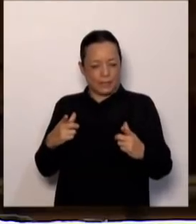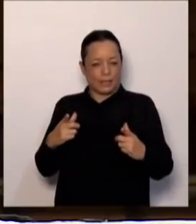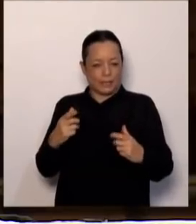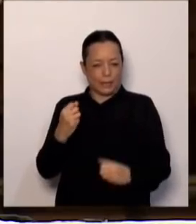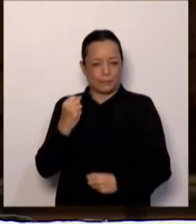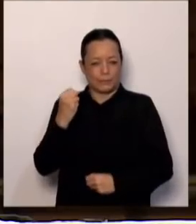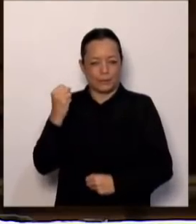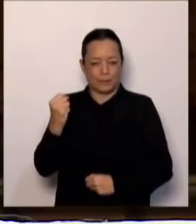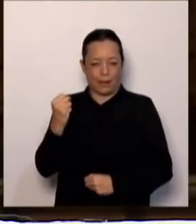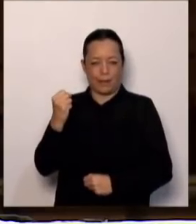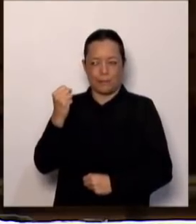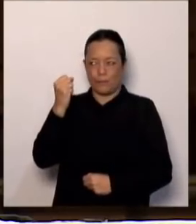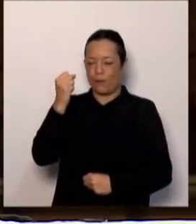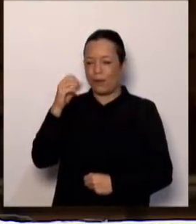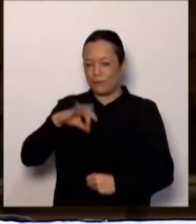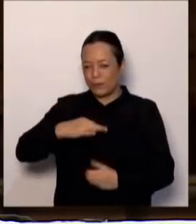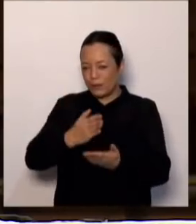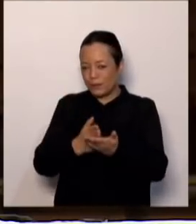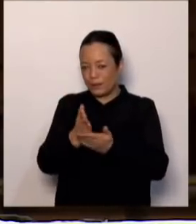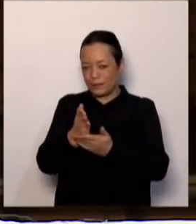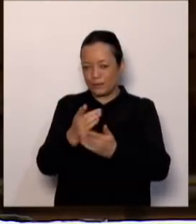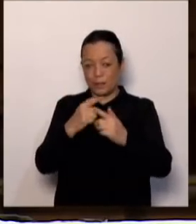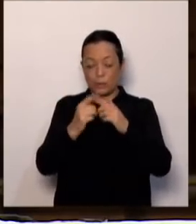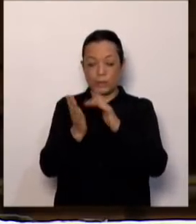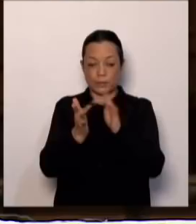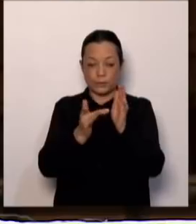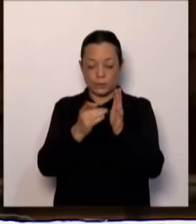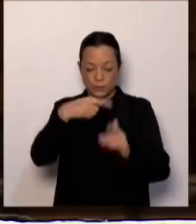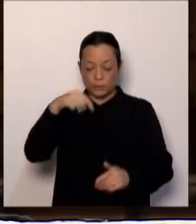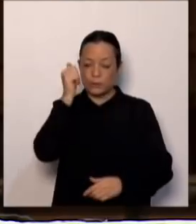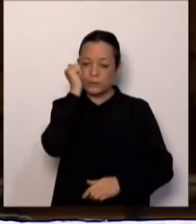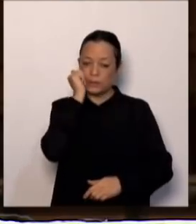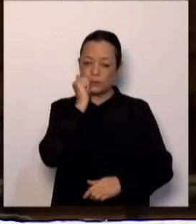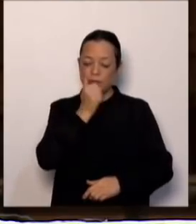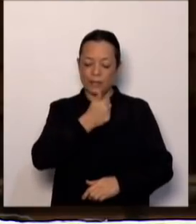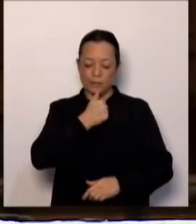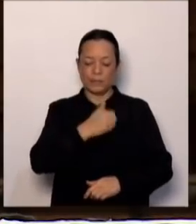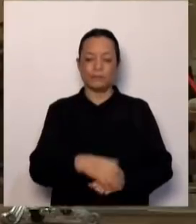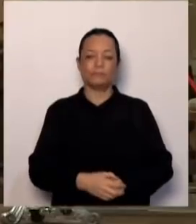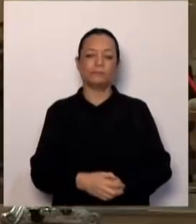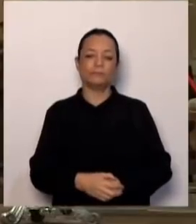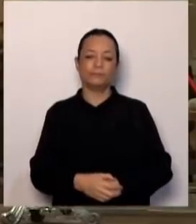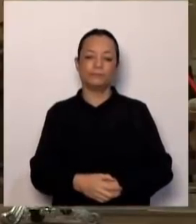alcanzar los bienes eternos. Por Jesucristo nuestro Señor.